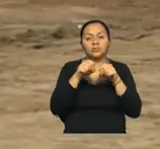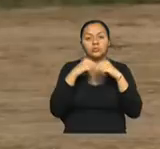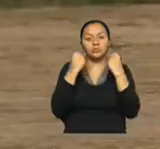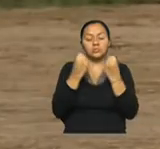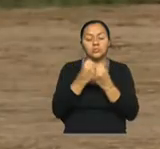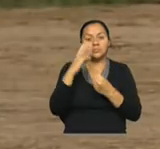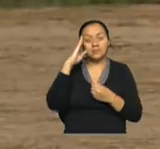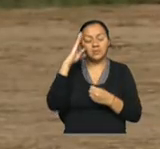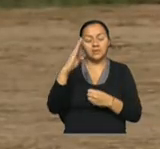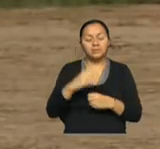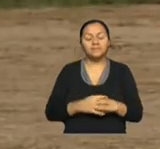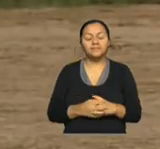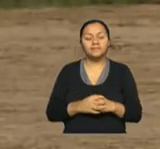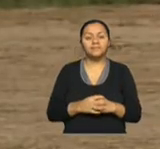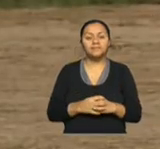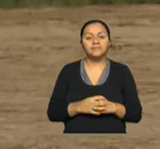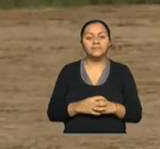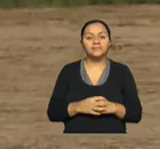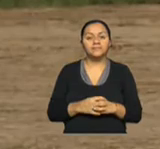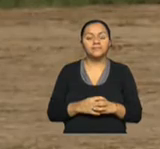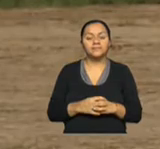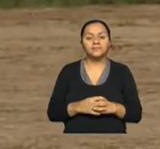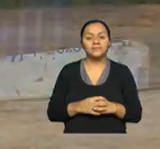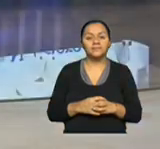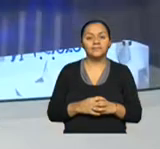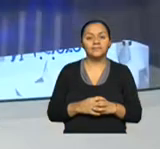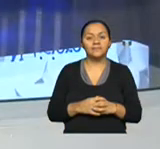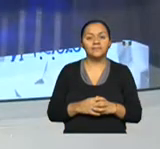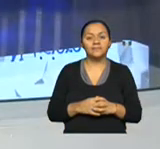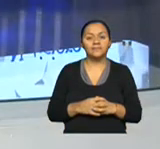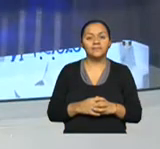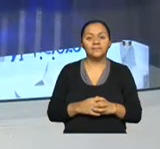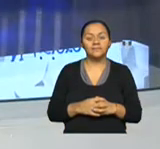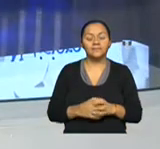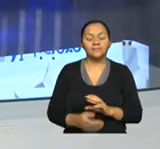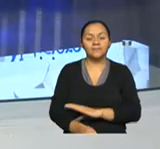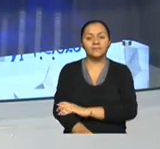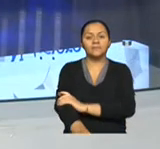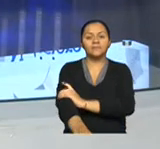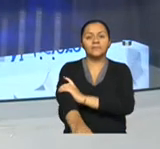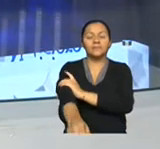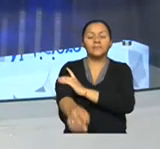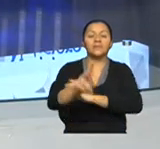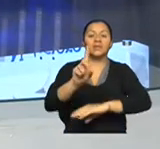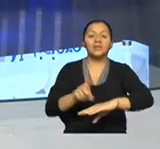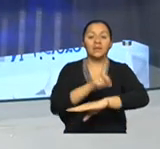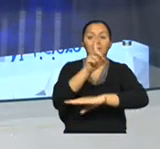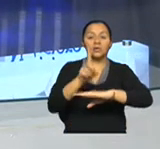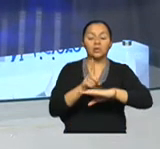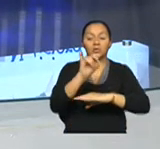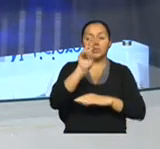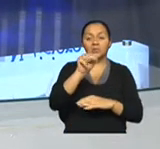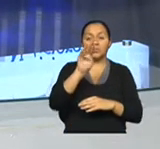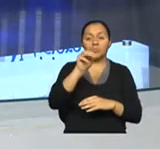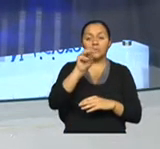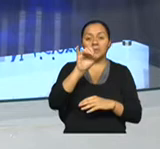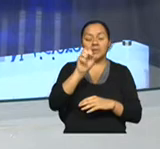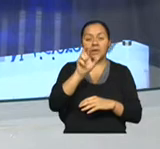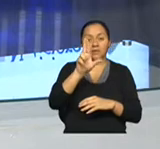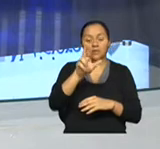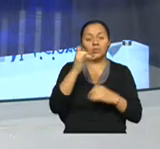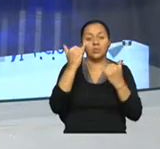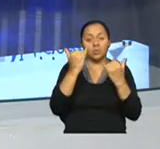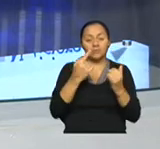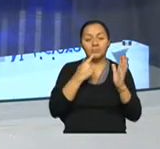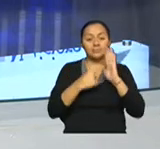Militar. Caterine Morejón, Noticiero Ciudadano. El director de Inmobiliar, Nicolás Isa, informó este viernes que